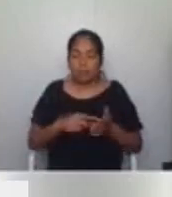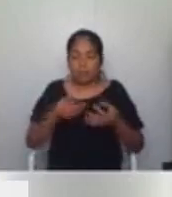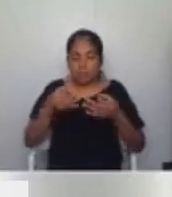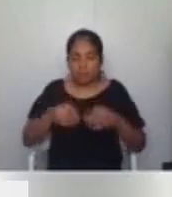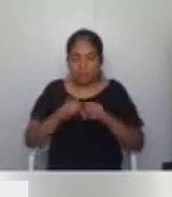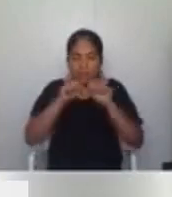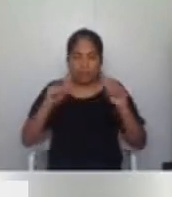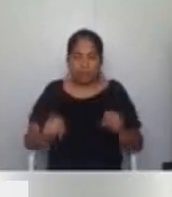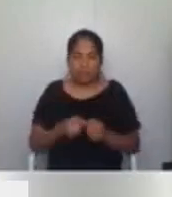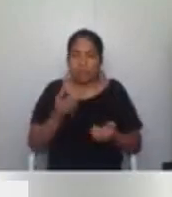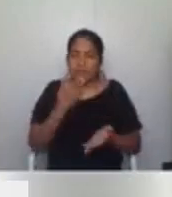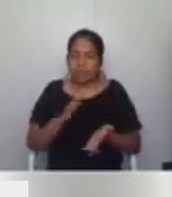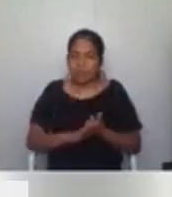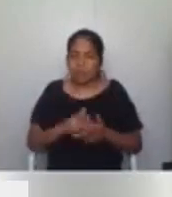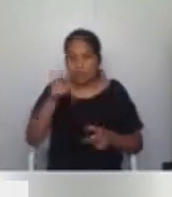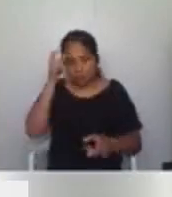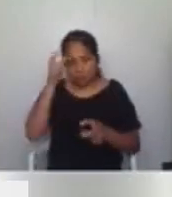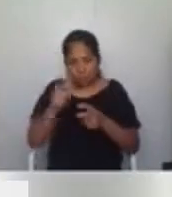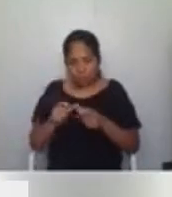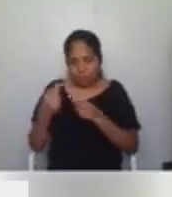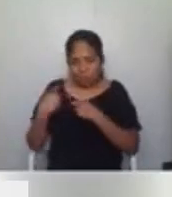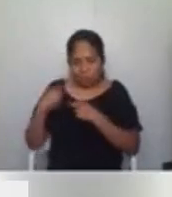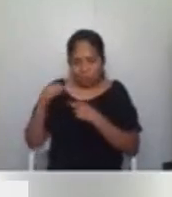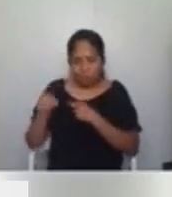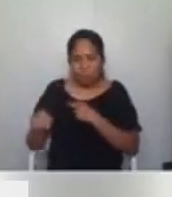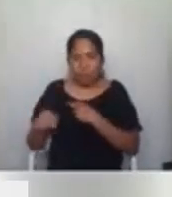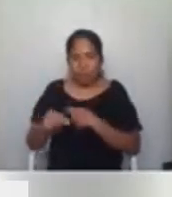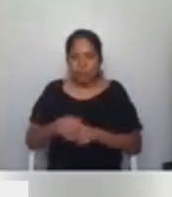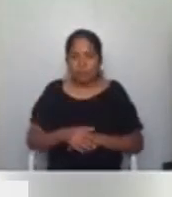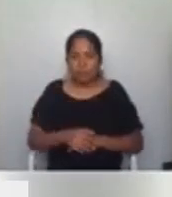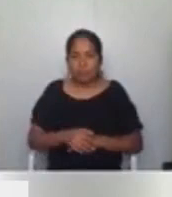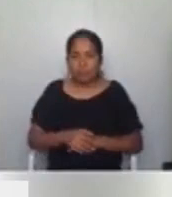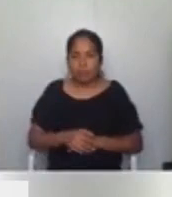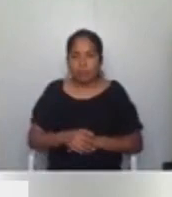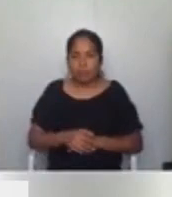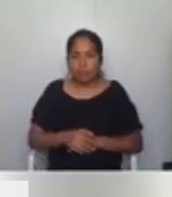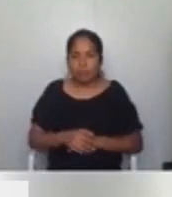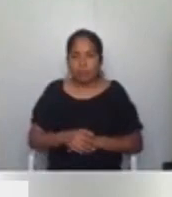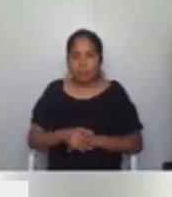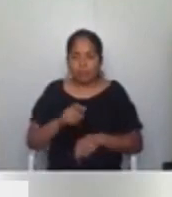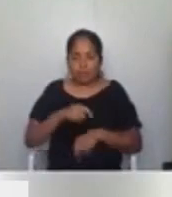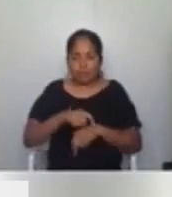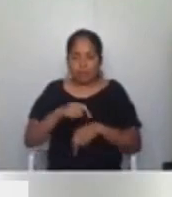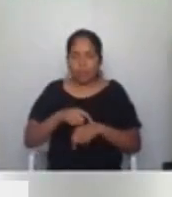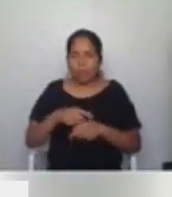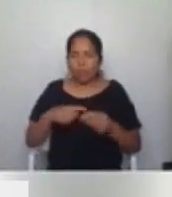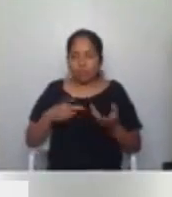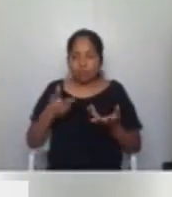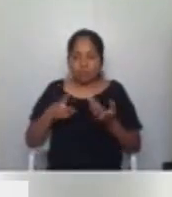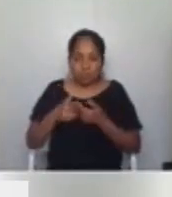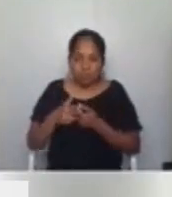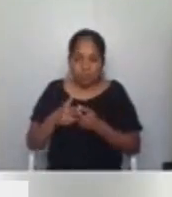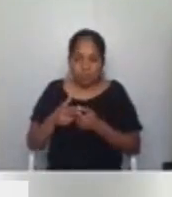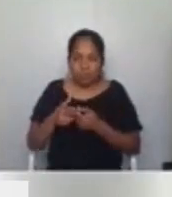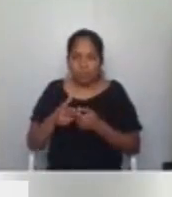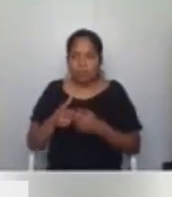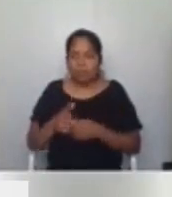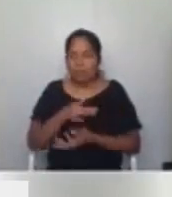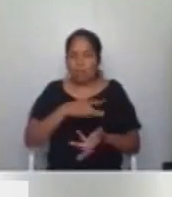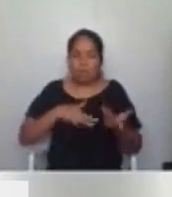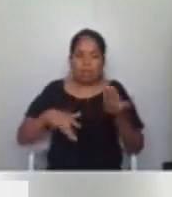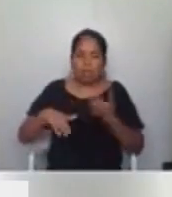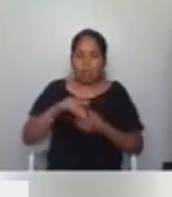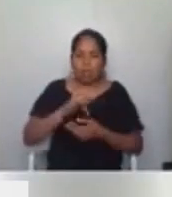el Congreso sí tiene la obligación moral de ponerle coto a este desmadre de uso de la